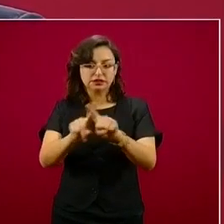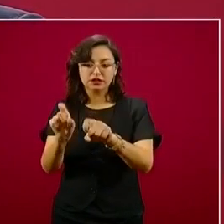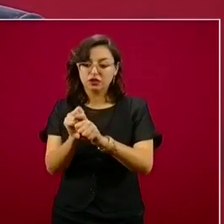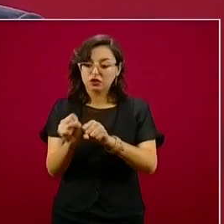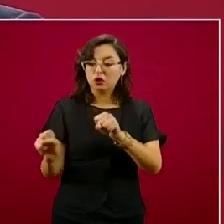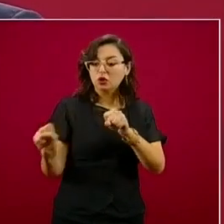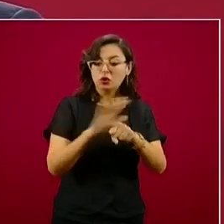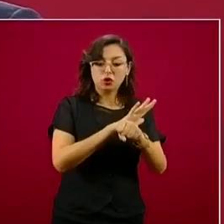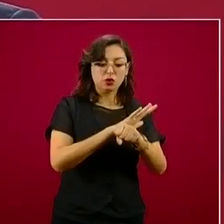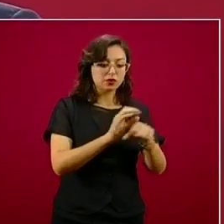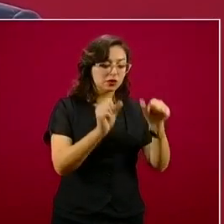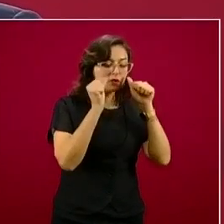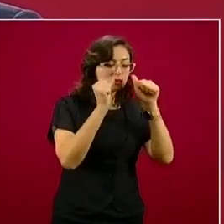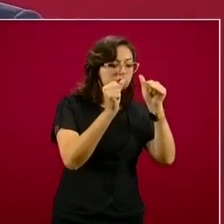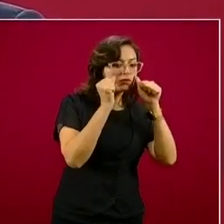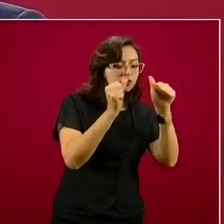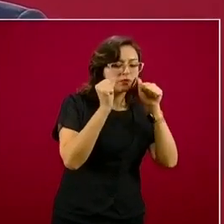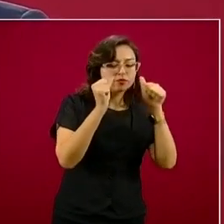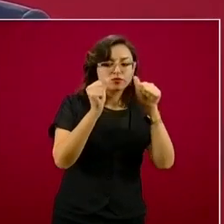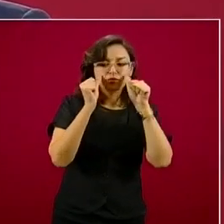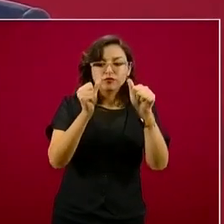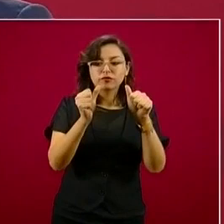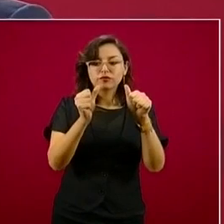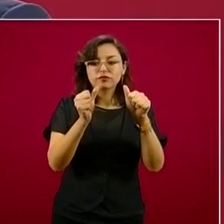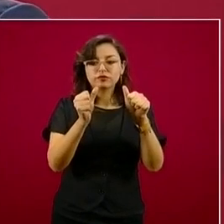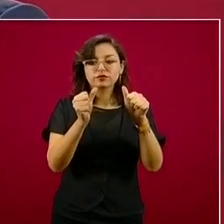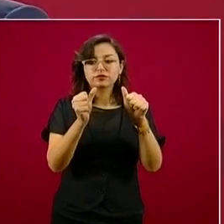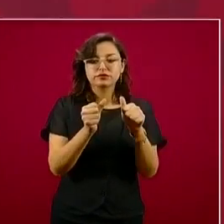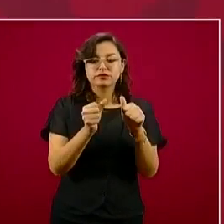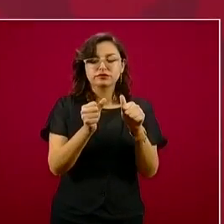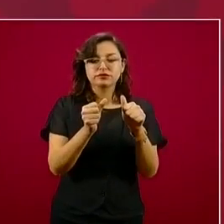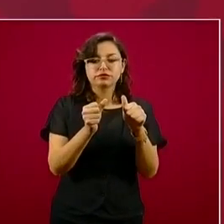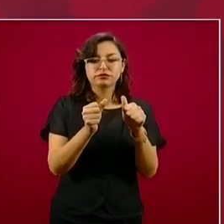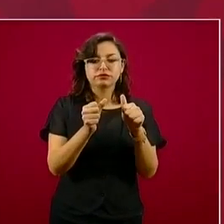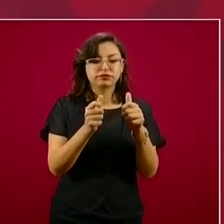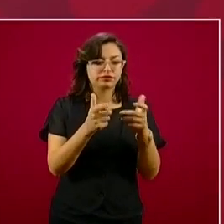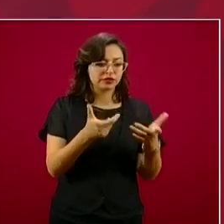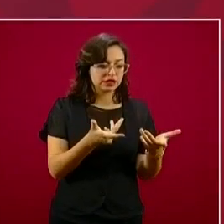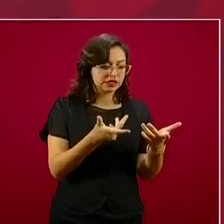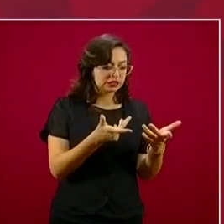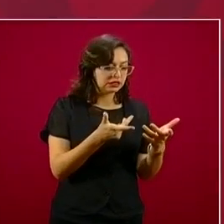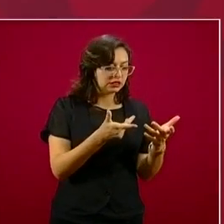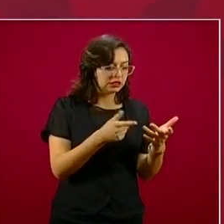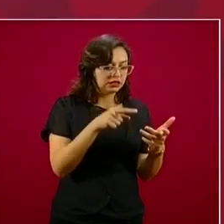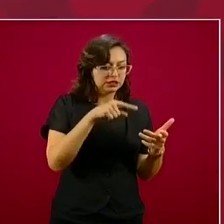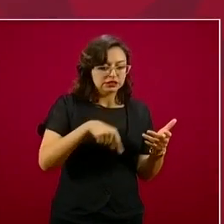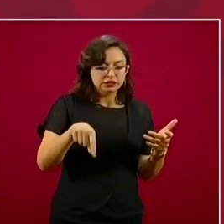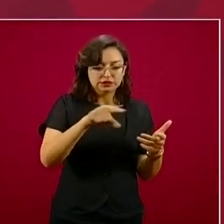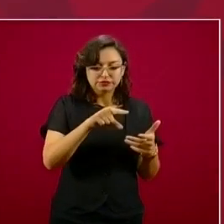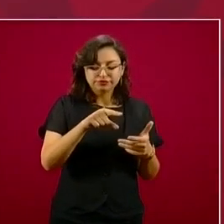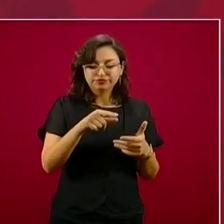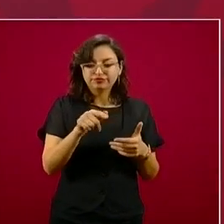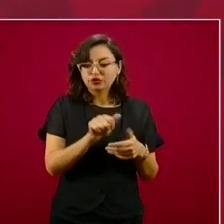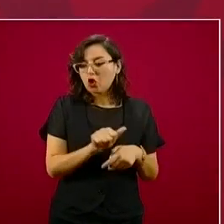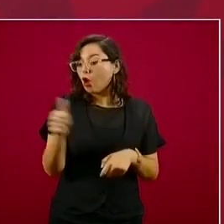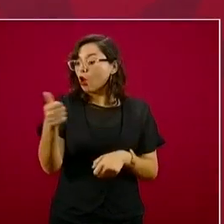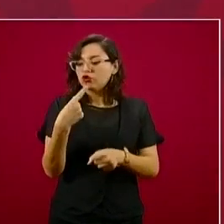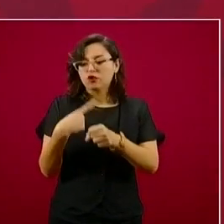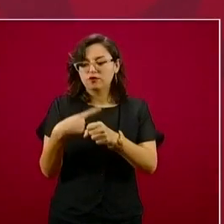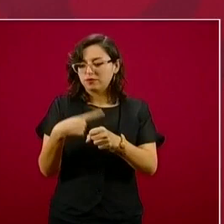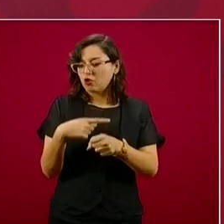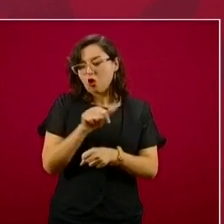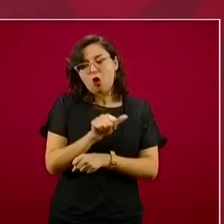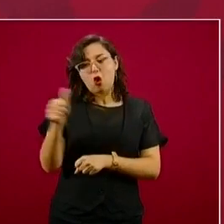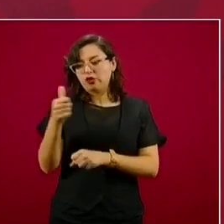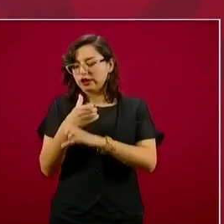y que se lograra a otros pacientes los atendieran en hospitales privados,